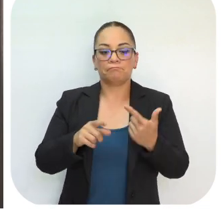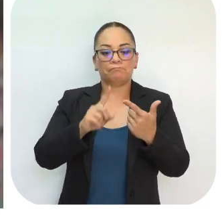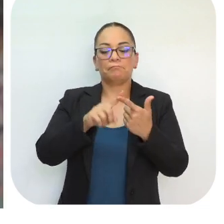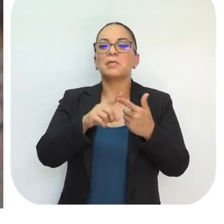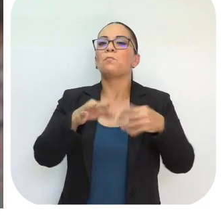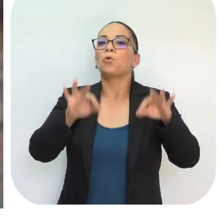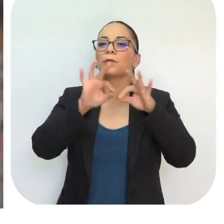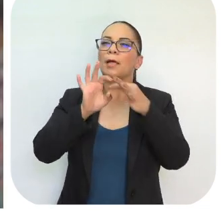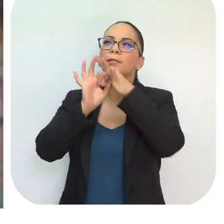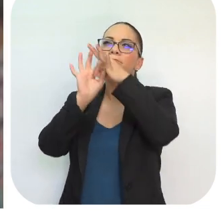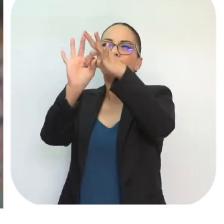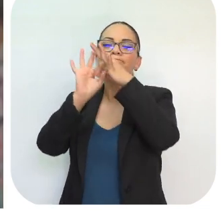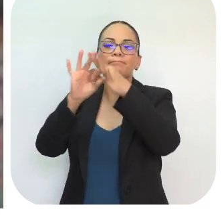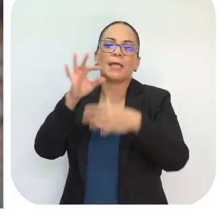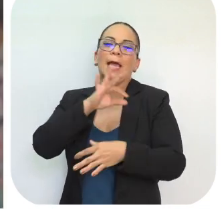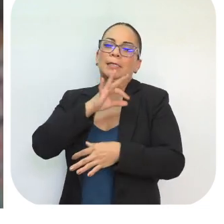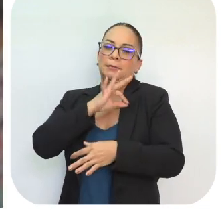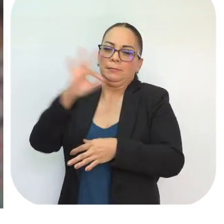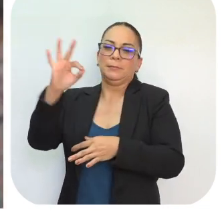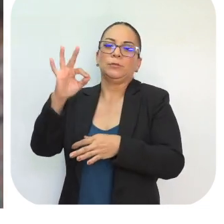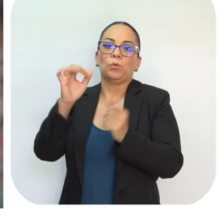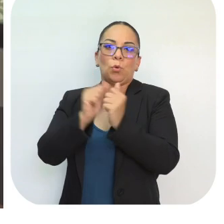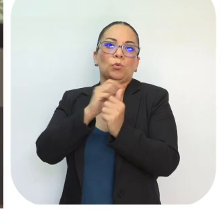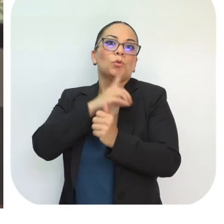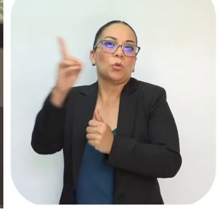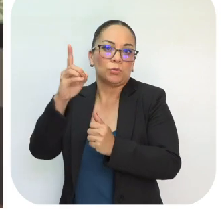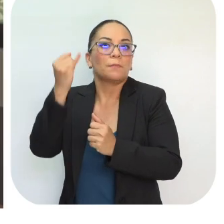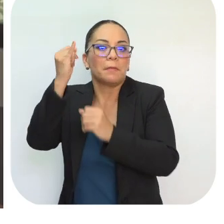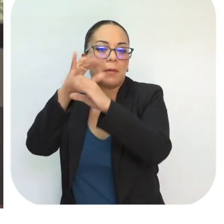espiritual. El Dios me unino.